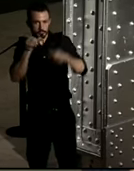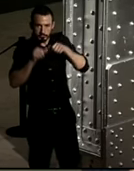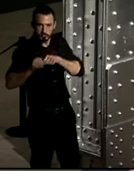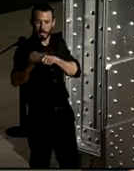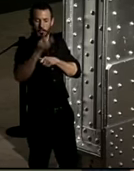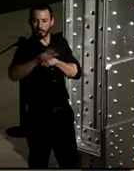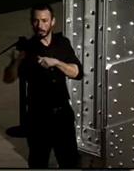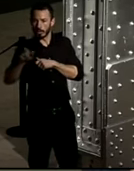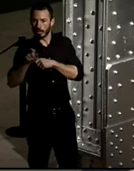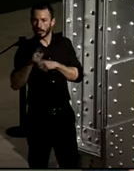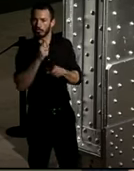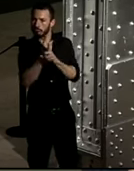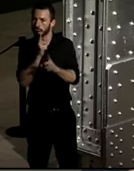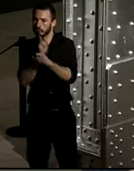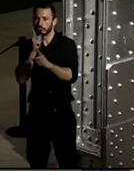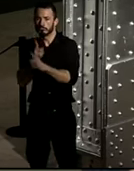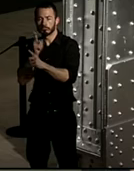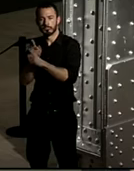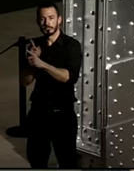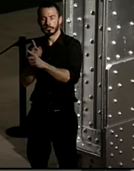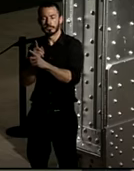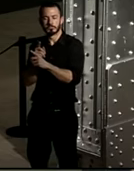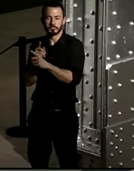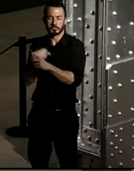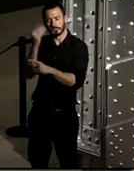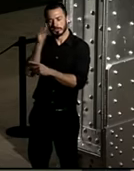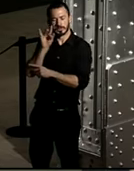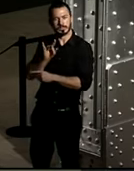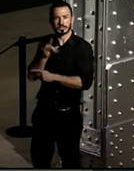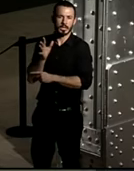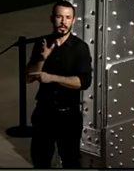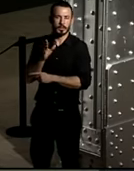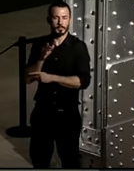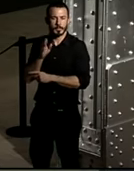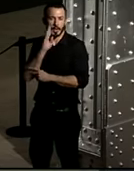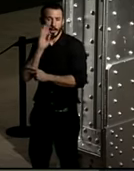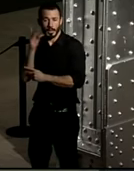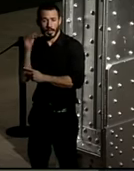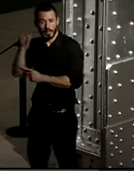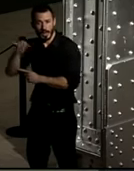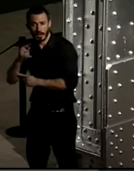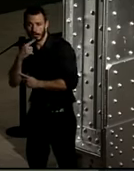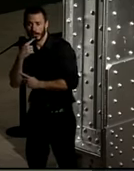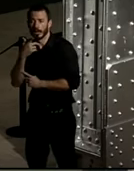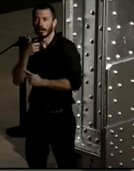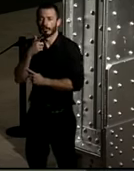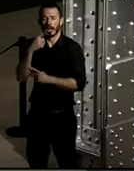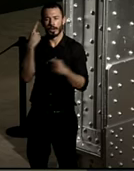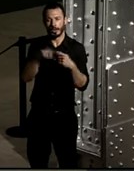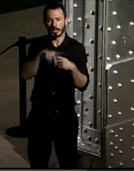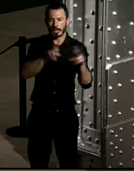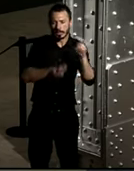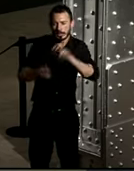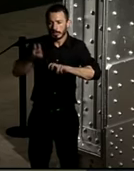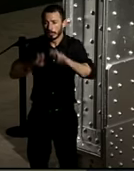encontré a gente y yo creo que sí. Hay cosas que, como decía Dani, puedes buscar, pero realmente las que te